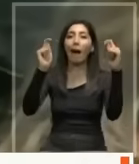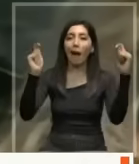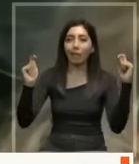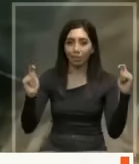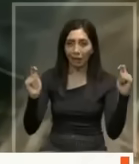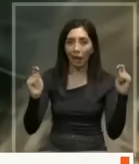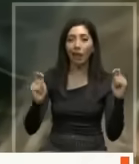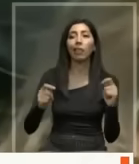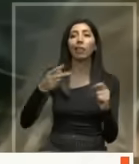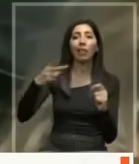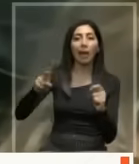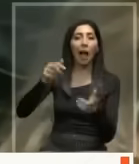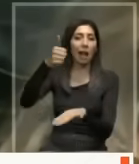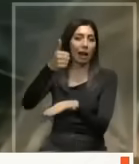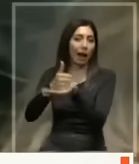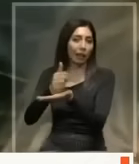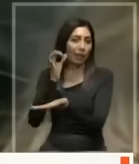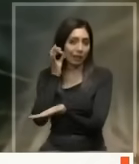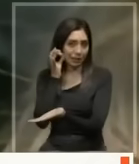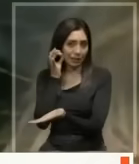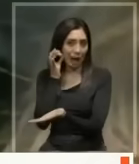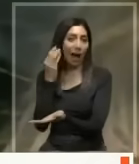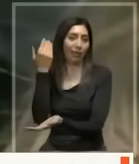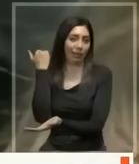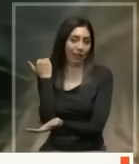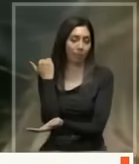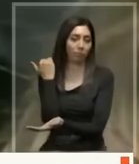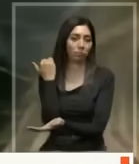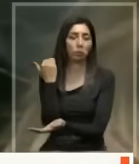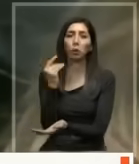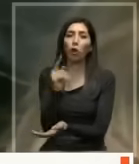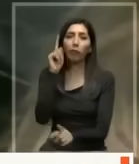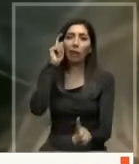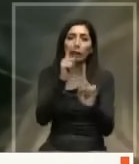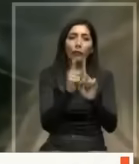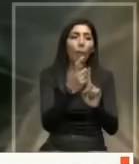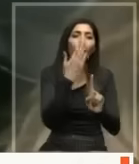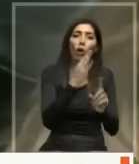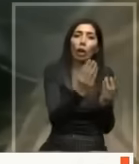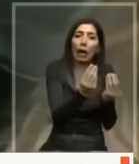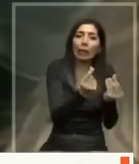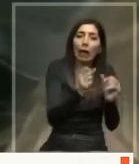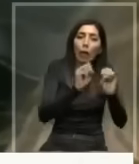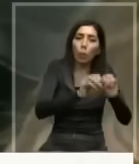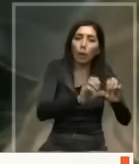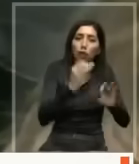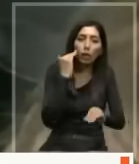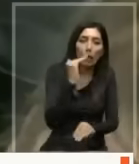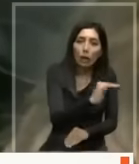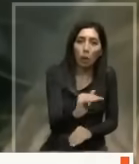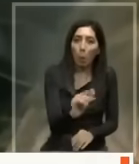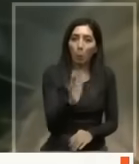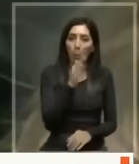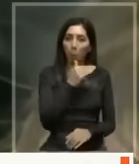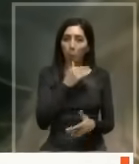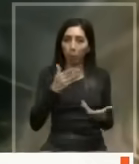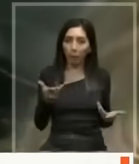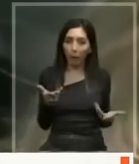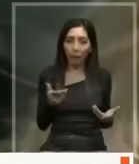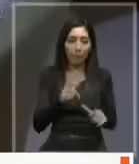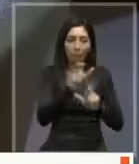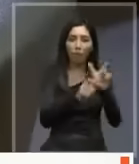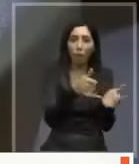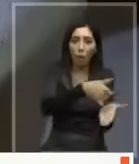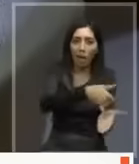entonces alcaldesa Katy Barriga y no a mejorar la calidad de la educación de los niños, niñas y adolescentes más vulnerables de la